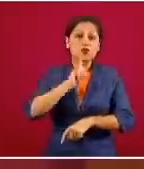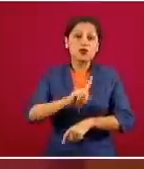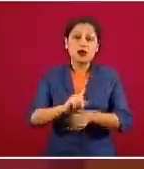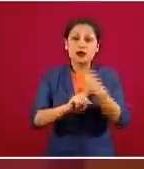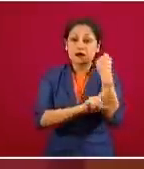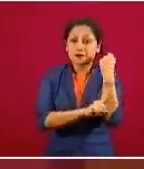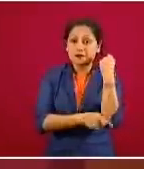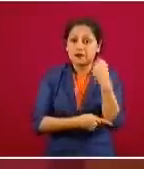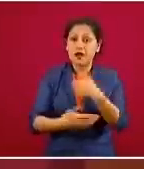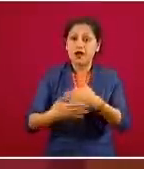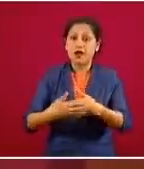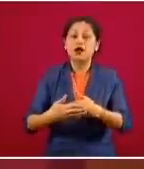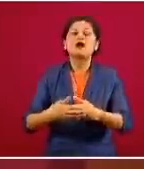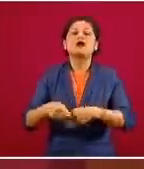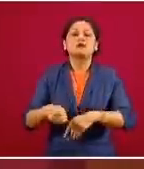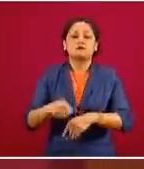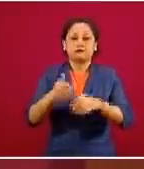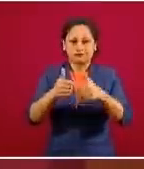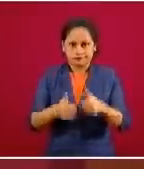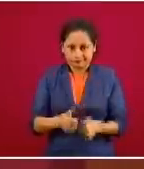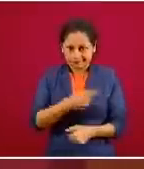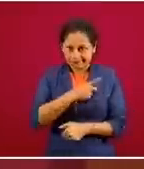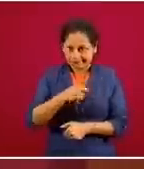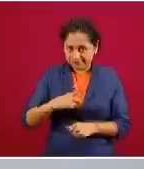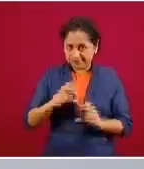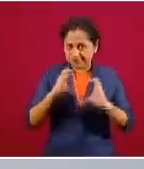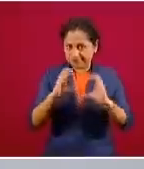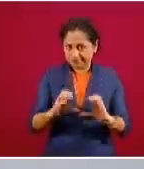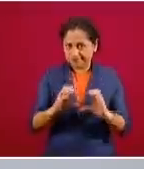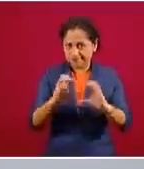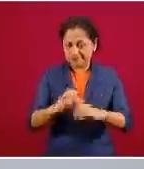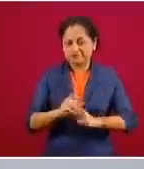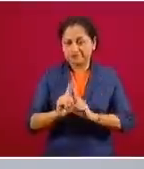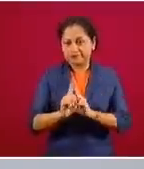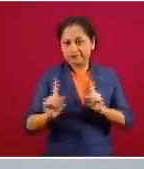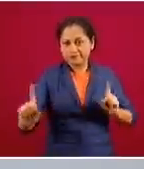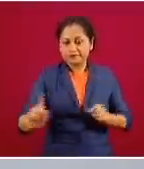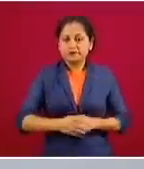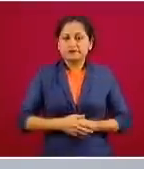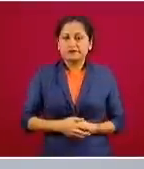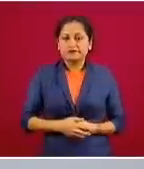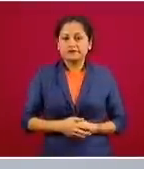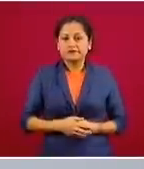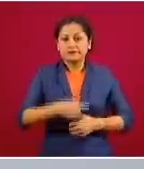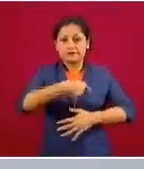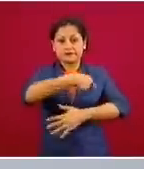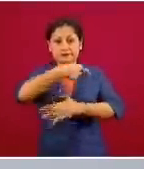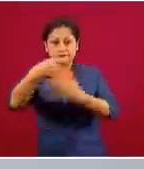Por lo tanto, las acciones de control que serán propuestas para su